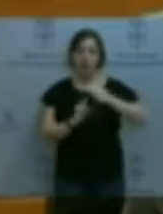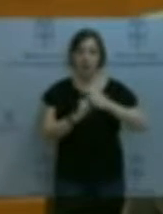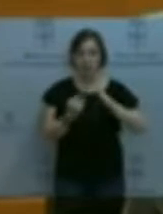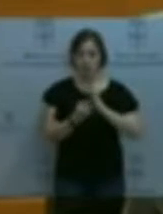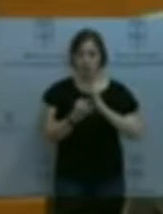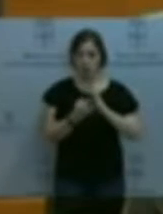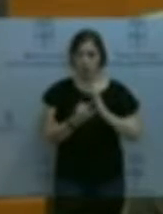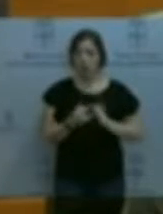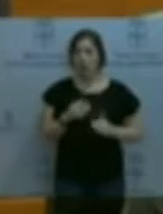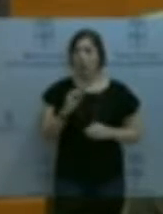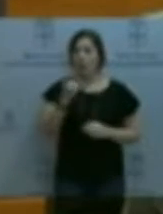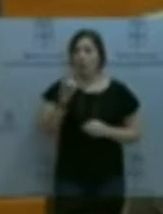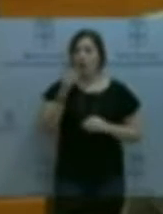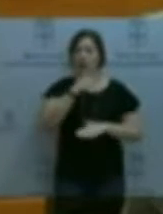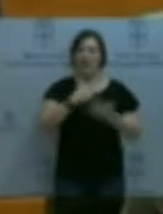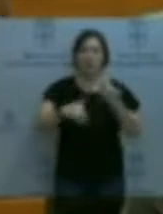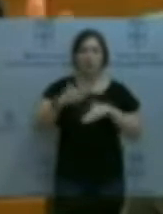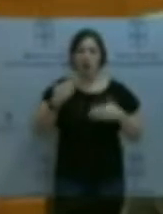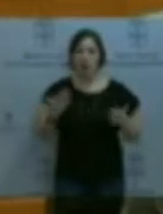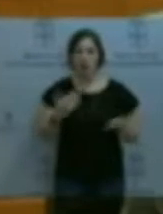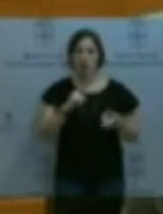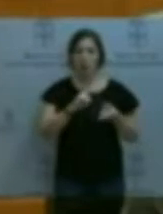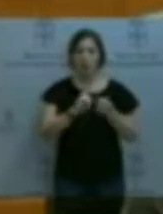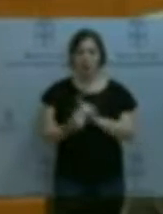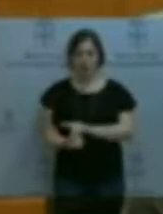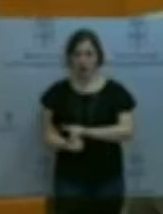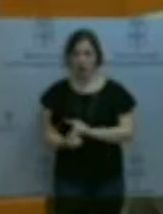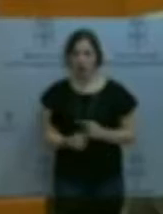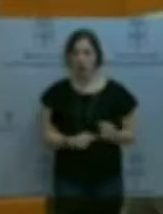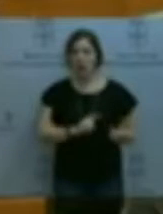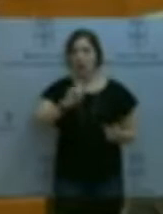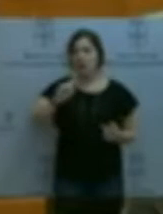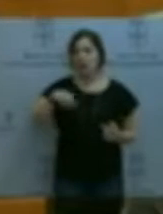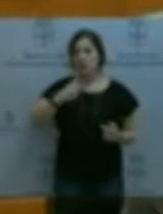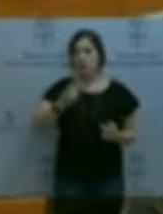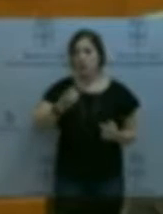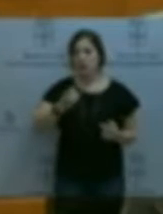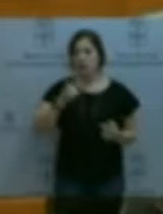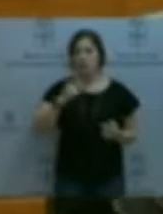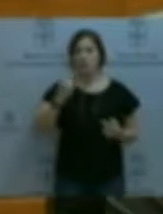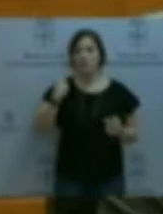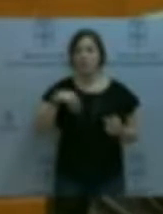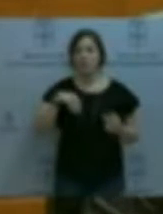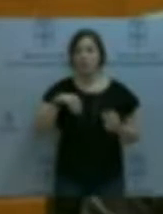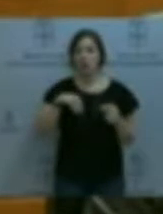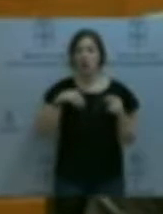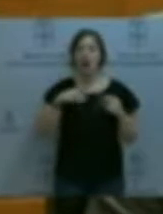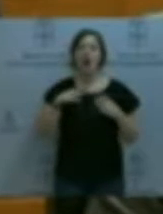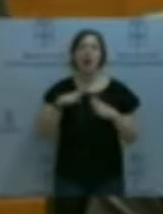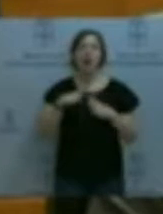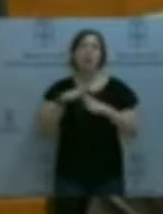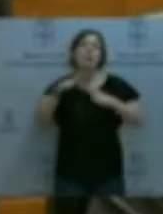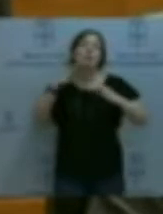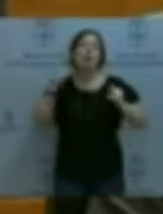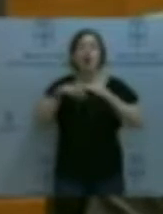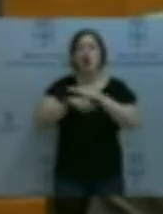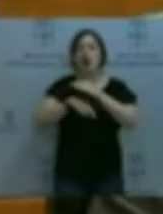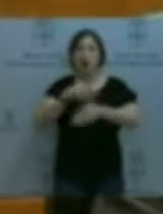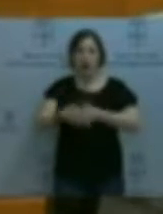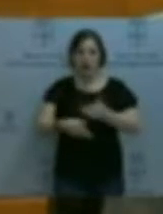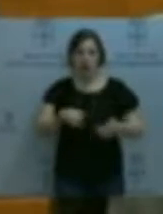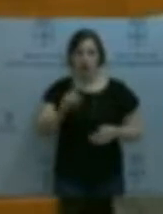del mismo. Luego, bajo la maraña burocrática que tanto les gusta. Y, finalmente, por el estallido de una crisis económica que les obliga a meterlo en